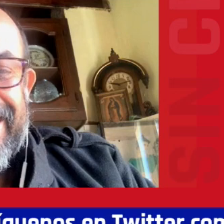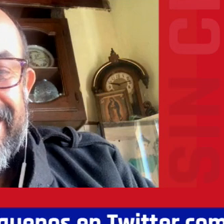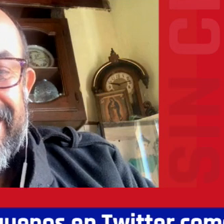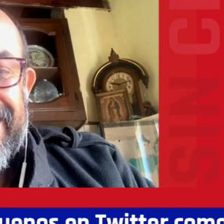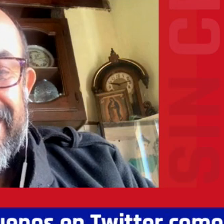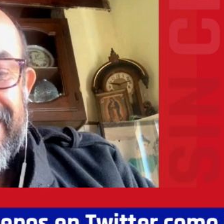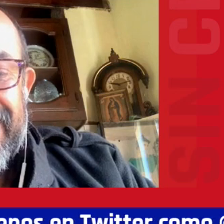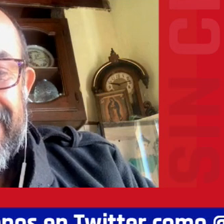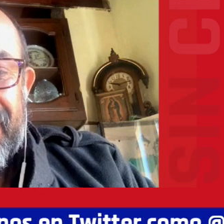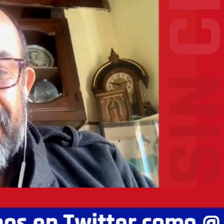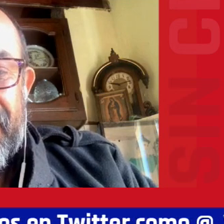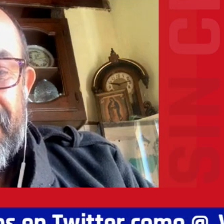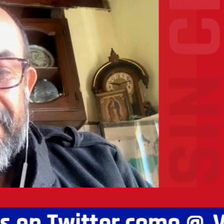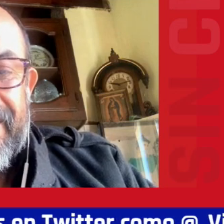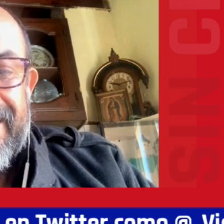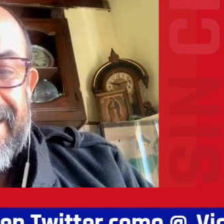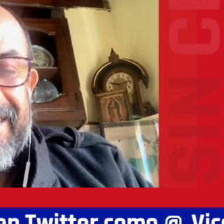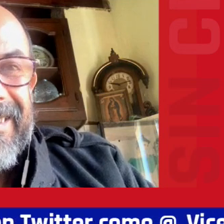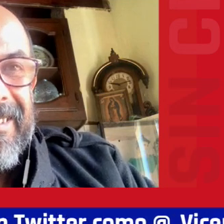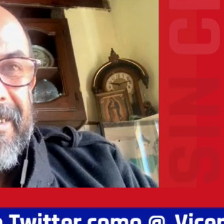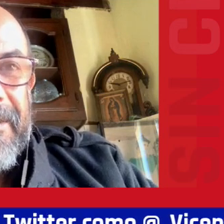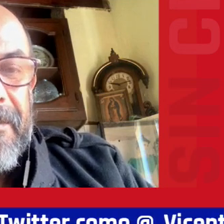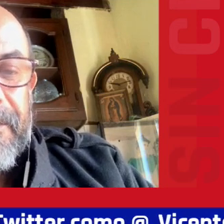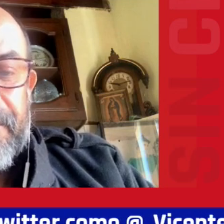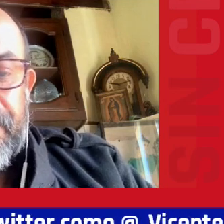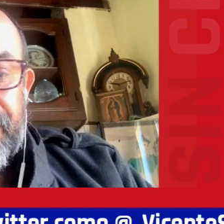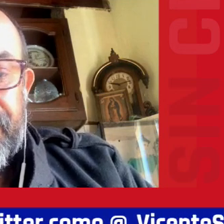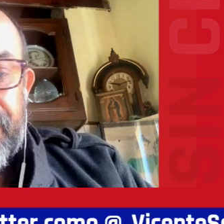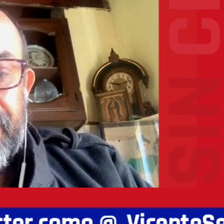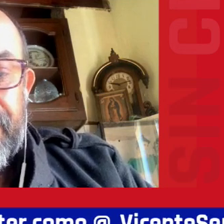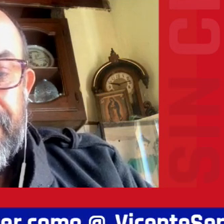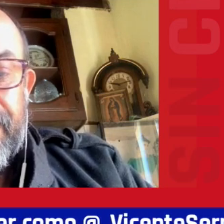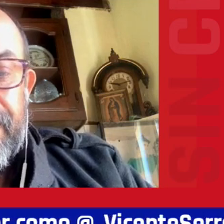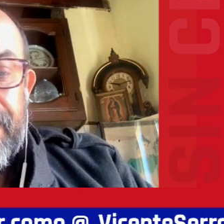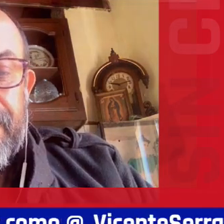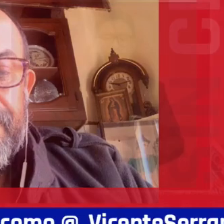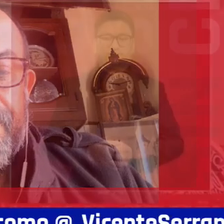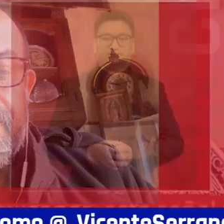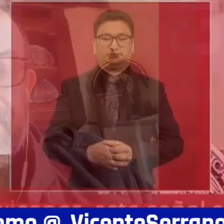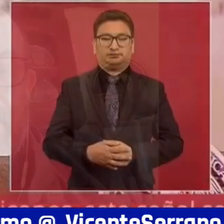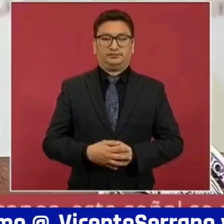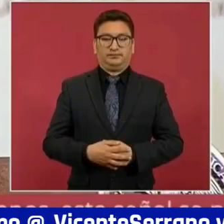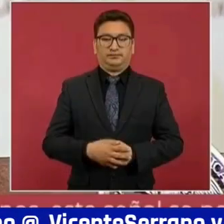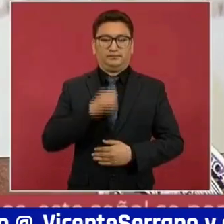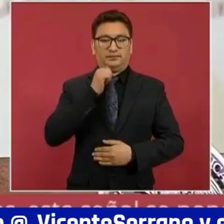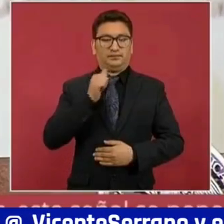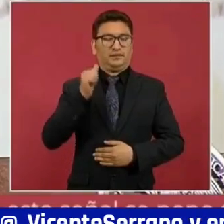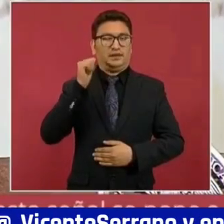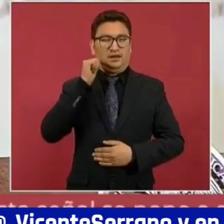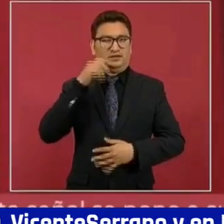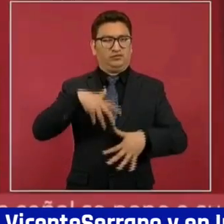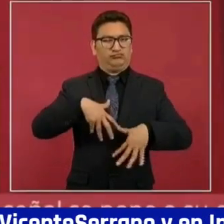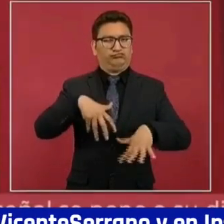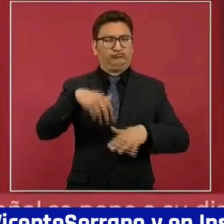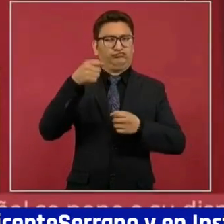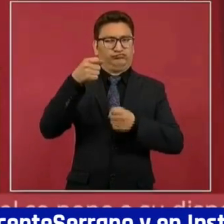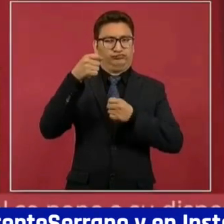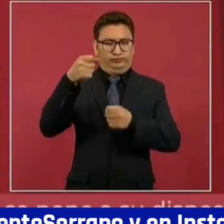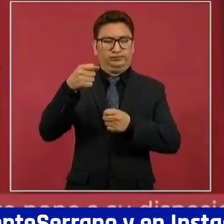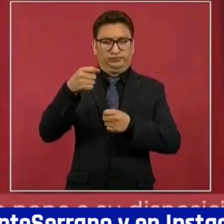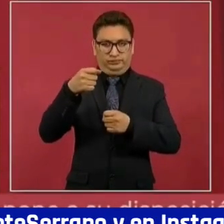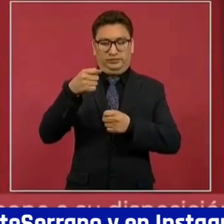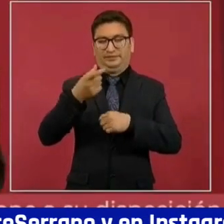obrador también dejo la víbora chillando en la mañanera porque llama reverendo que dijo reverendo que le